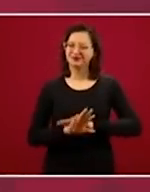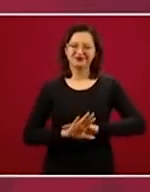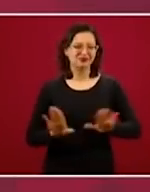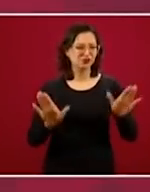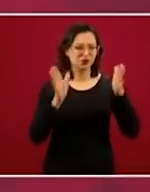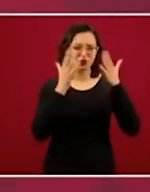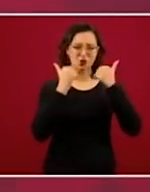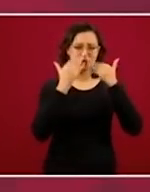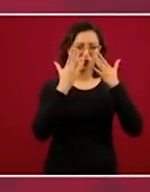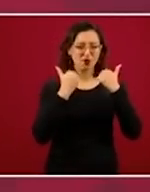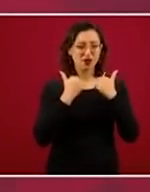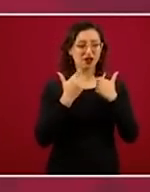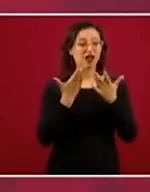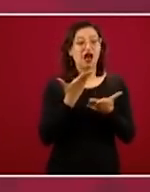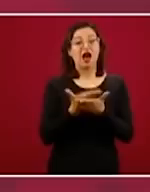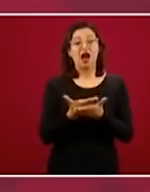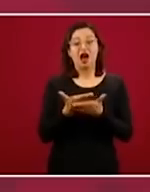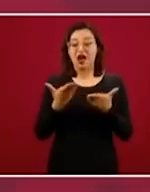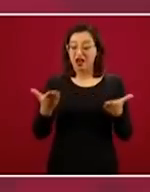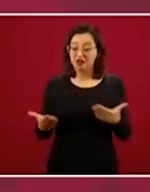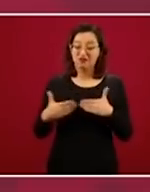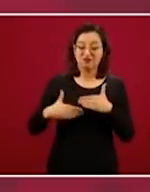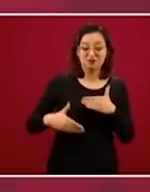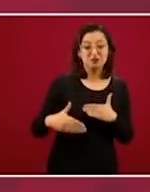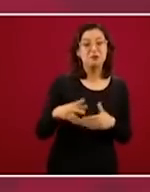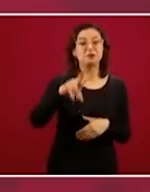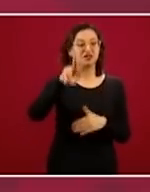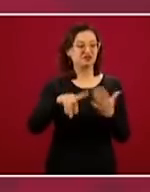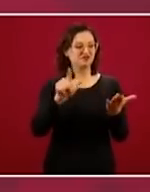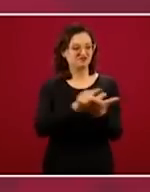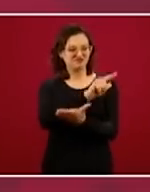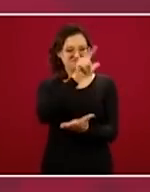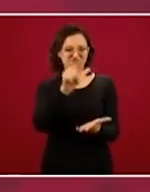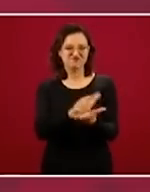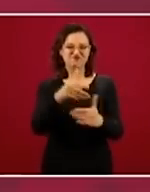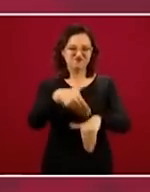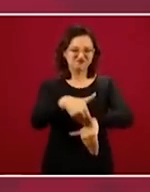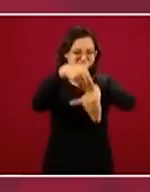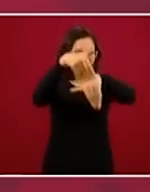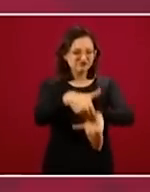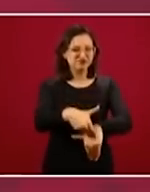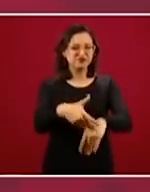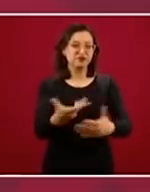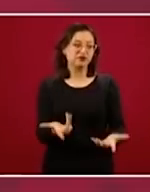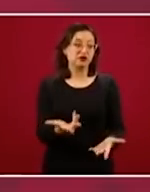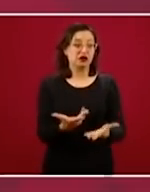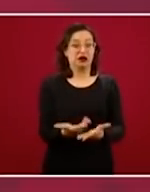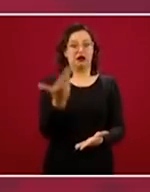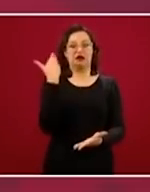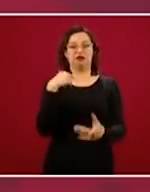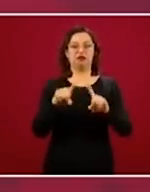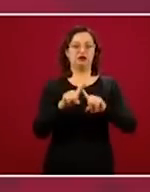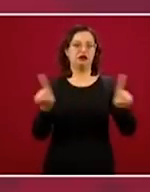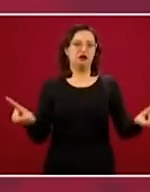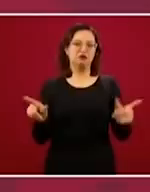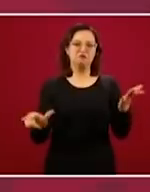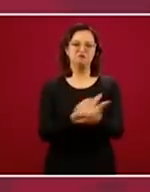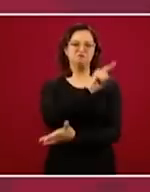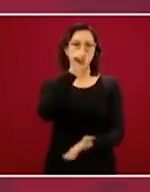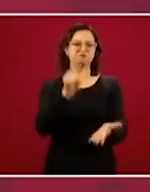y ahora si hay un auténtico estado de derecho no como era antes un estado de